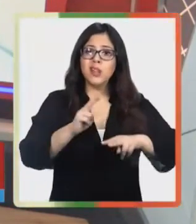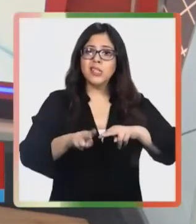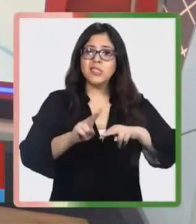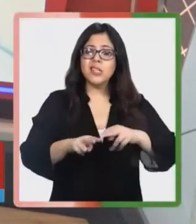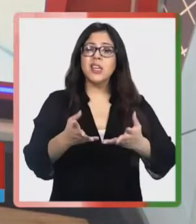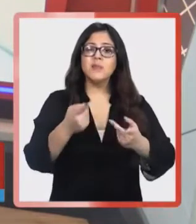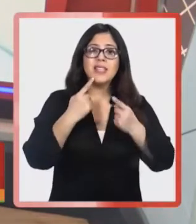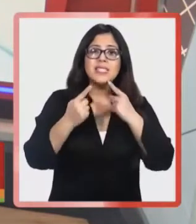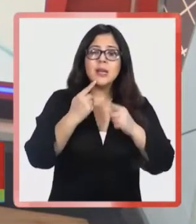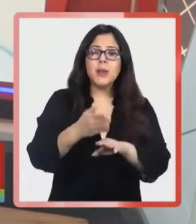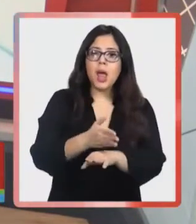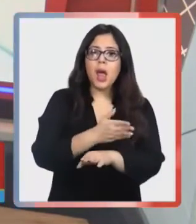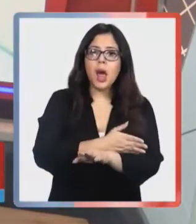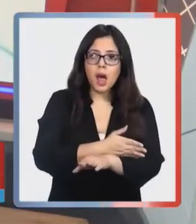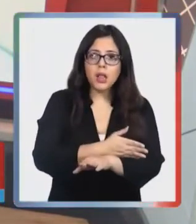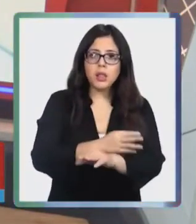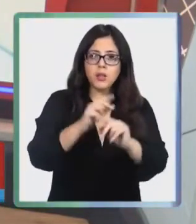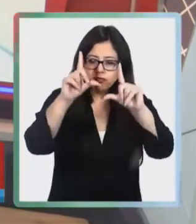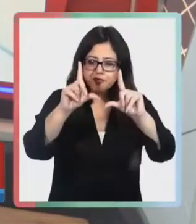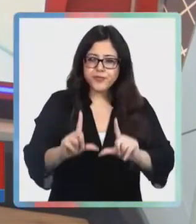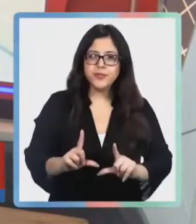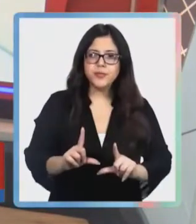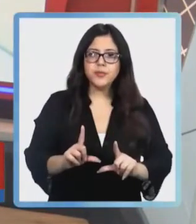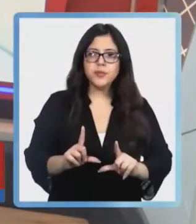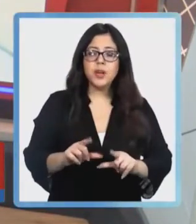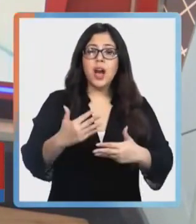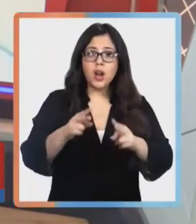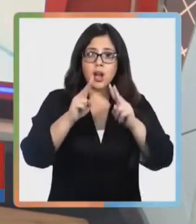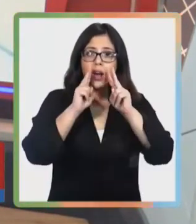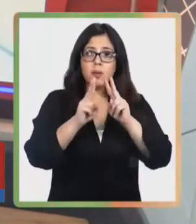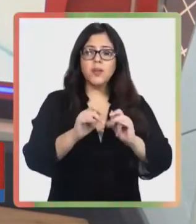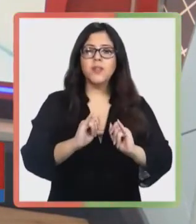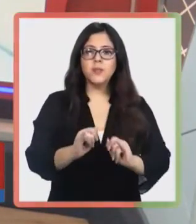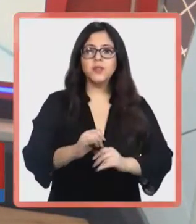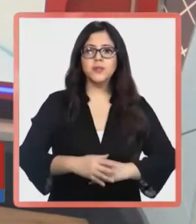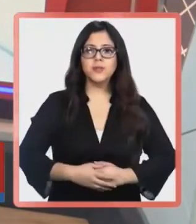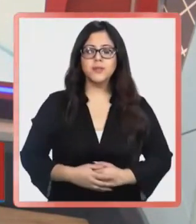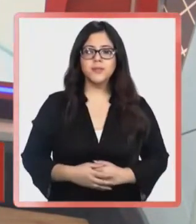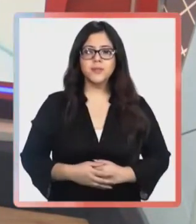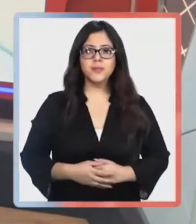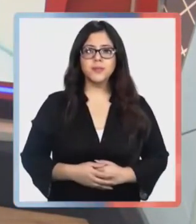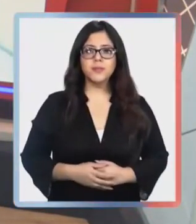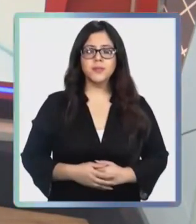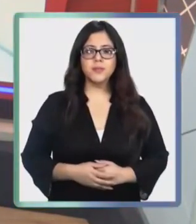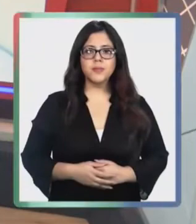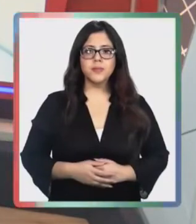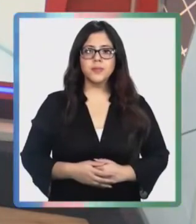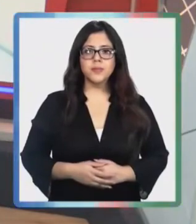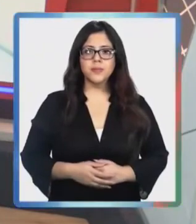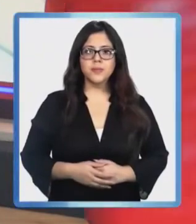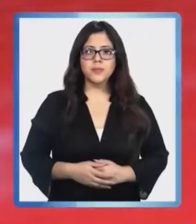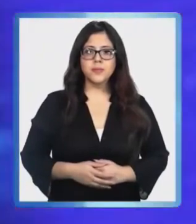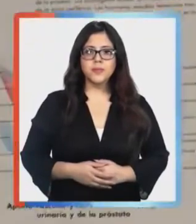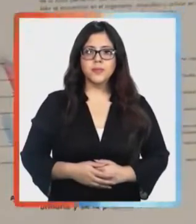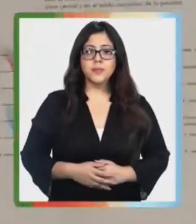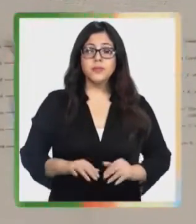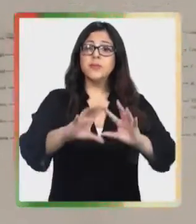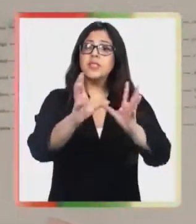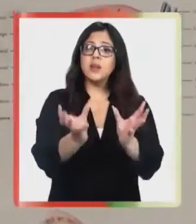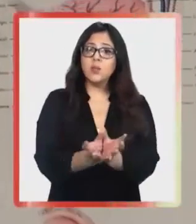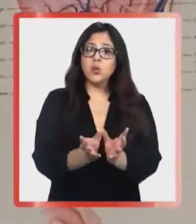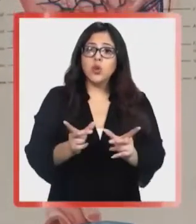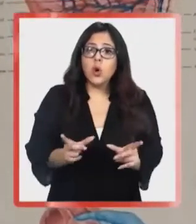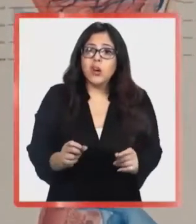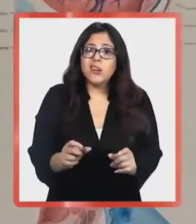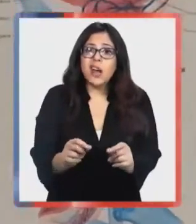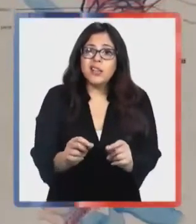realizarse un examen preventivo de forma periódica telecanal de talca nos cuenta más a nivel